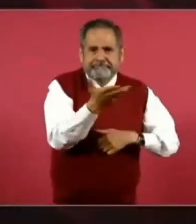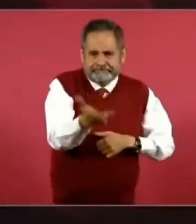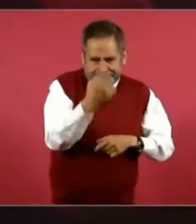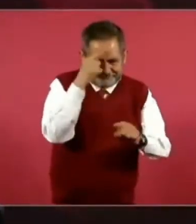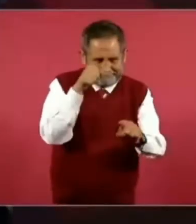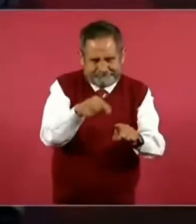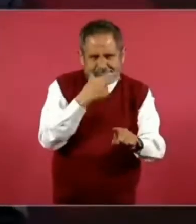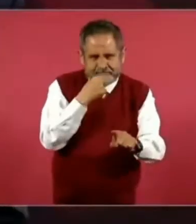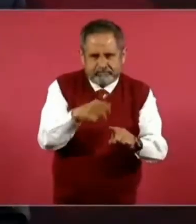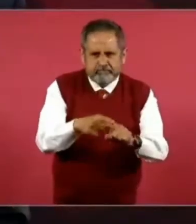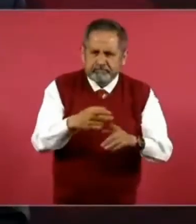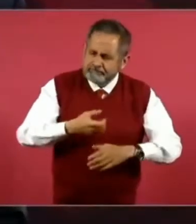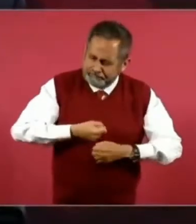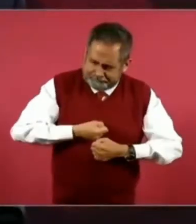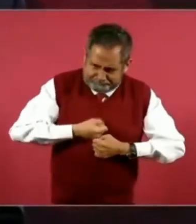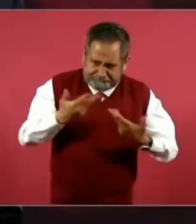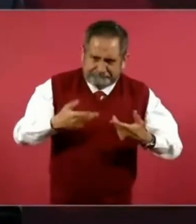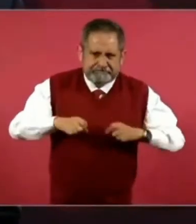que hablara